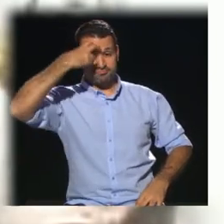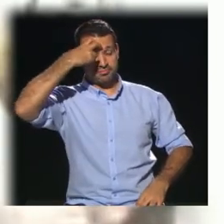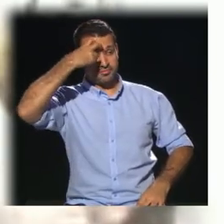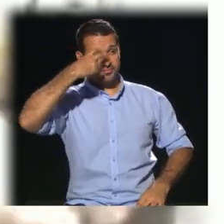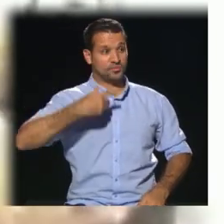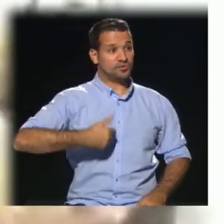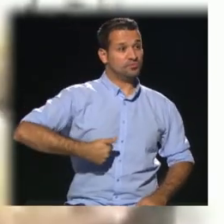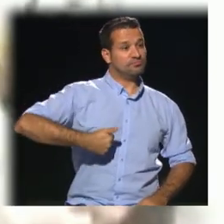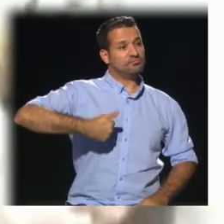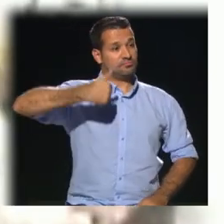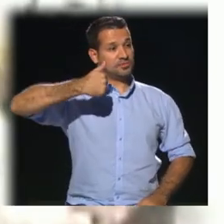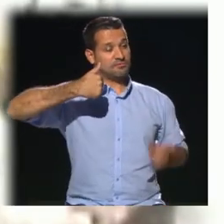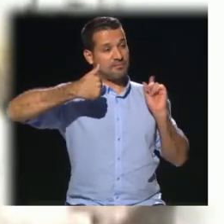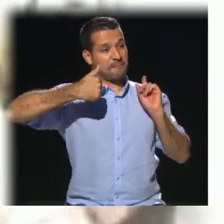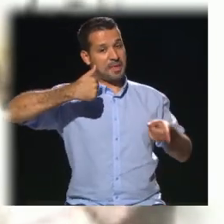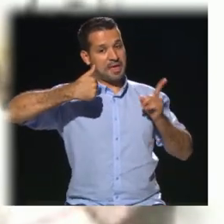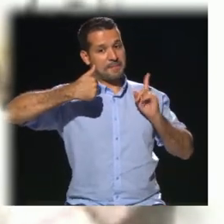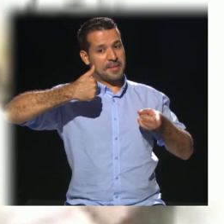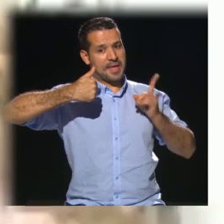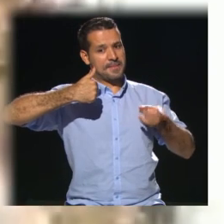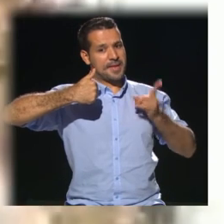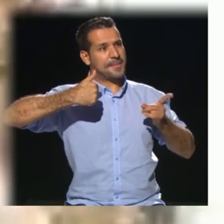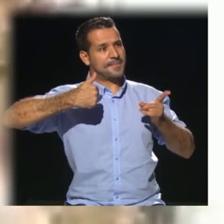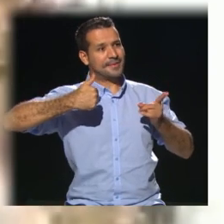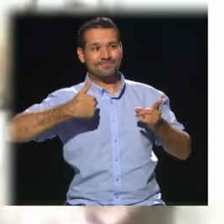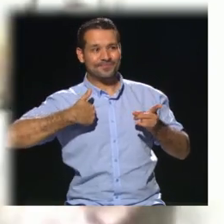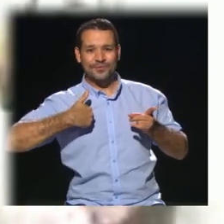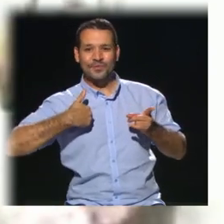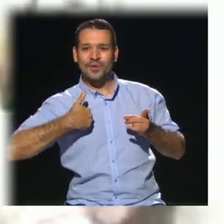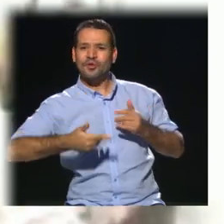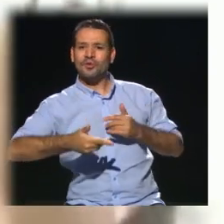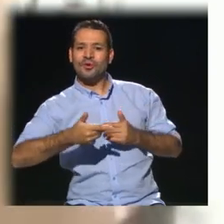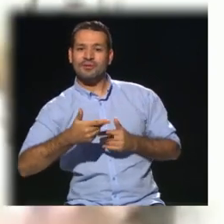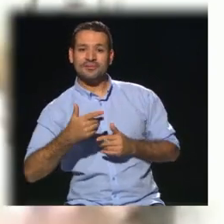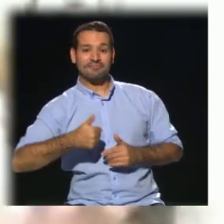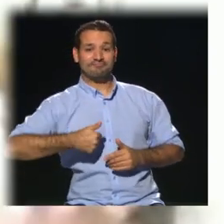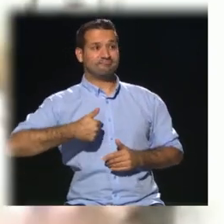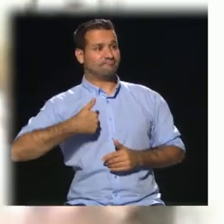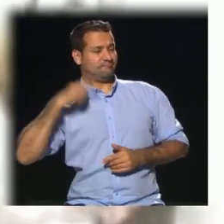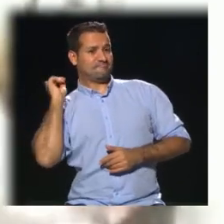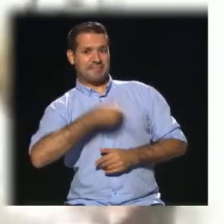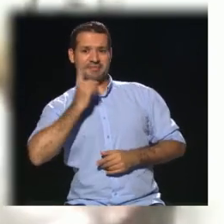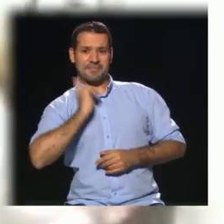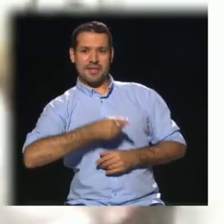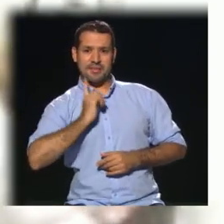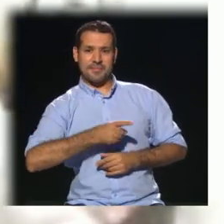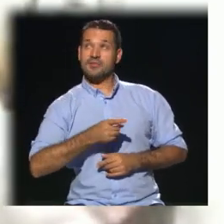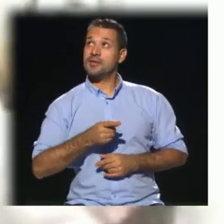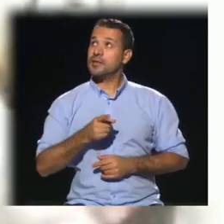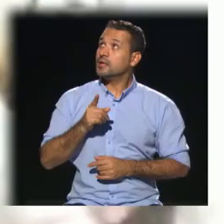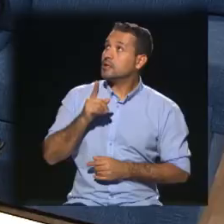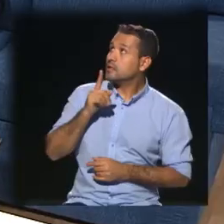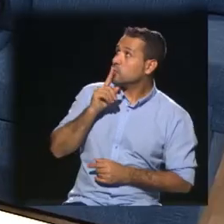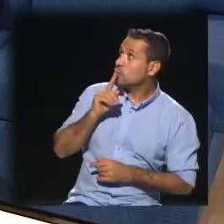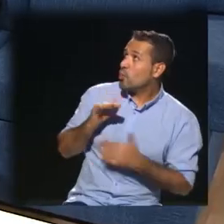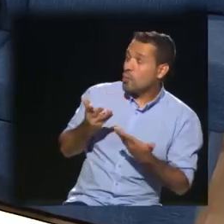transmitir información, sino para construir conocimiento. Y cuando hay unas relaciones de poder tan fuertes, no puede haber posibilidad para